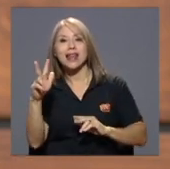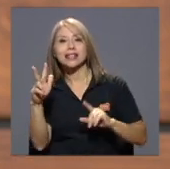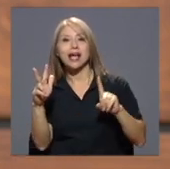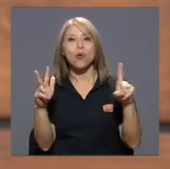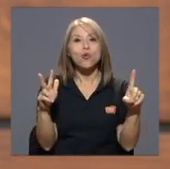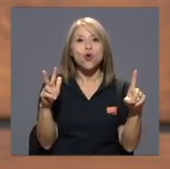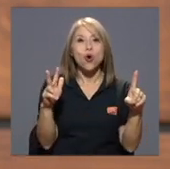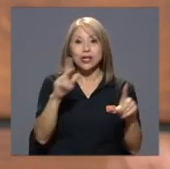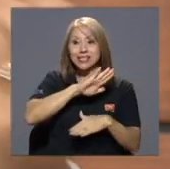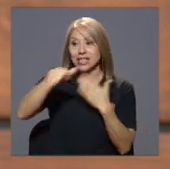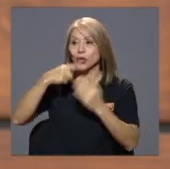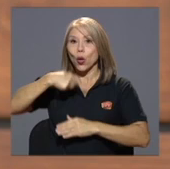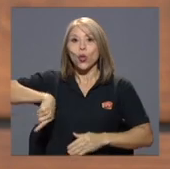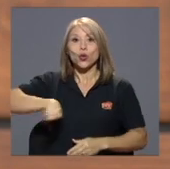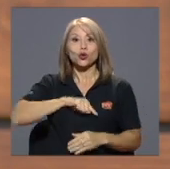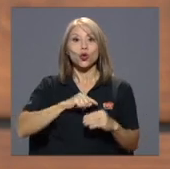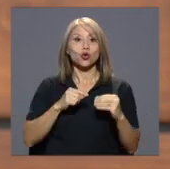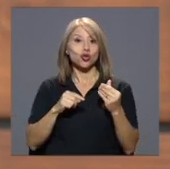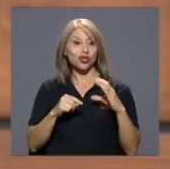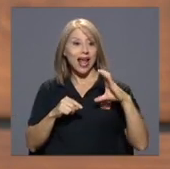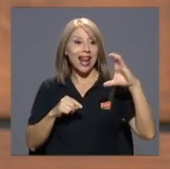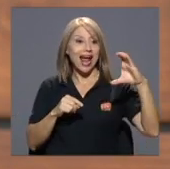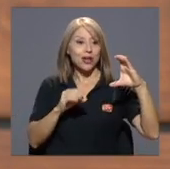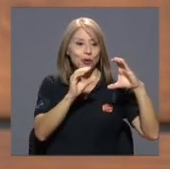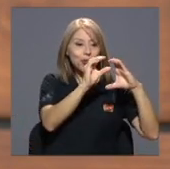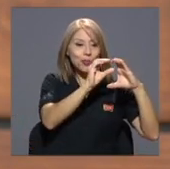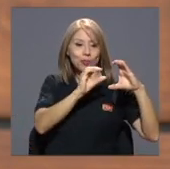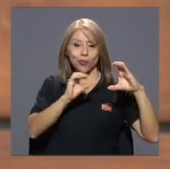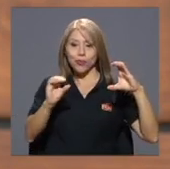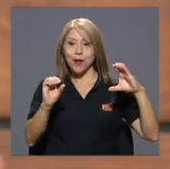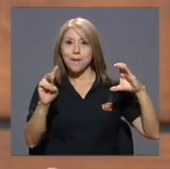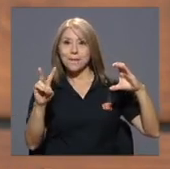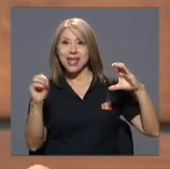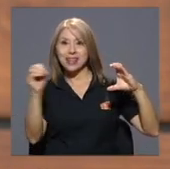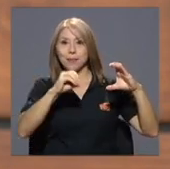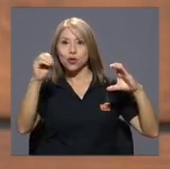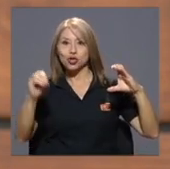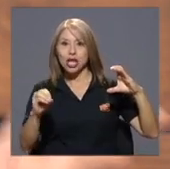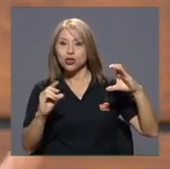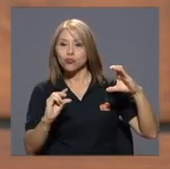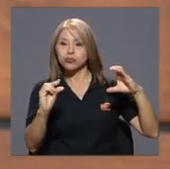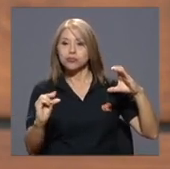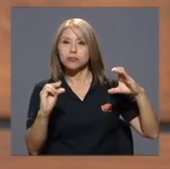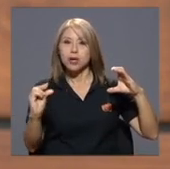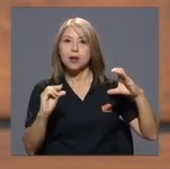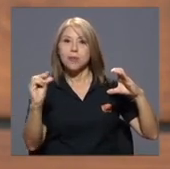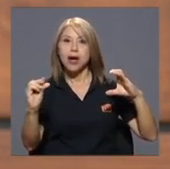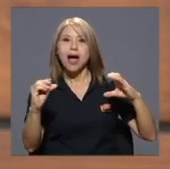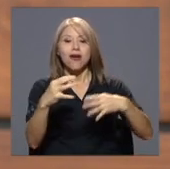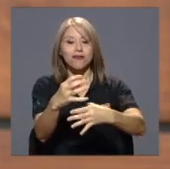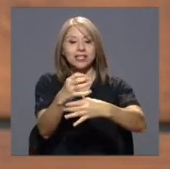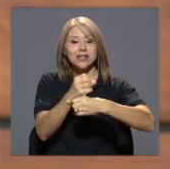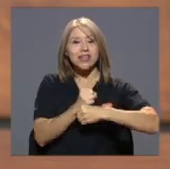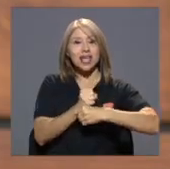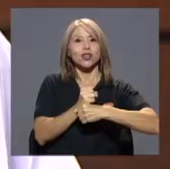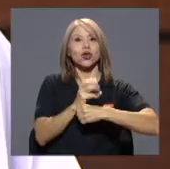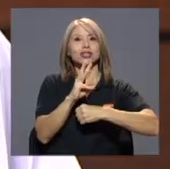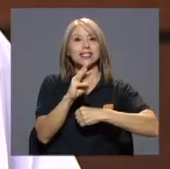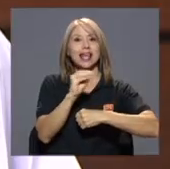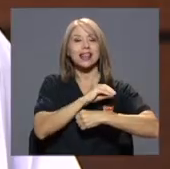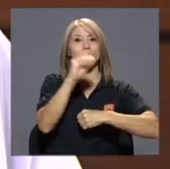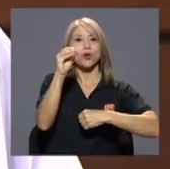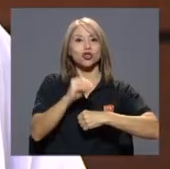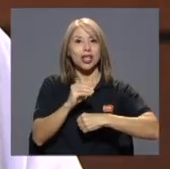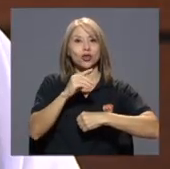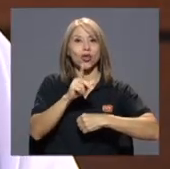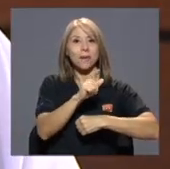de nuestro salario y recibiendo 60% como pensión, todo va a estar bien. Digamos, no hay sistema Ponzi, el sistema aguanta. Pero, bien.